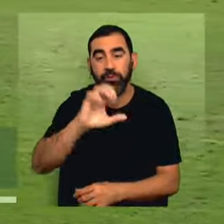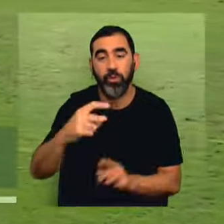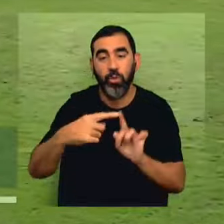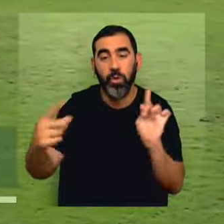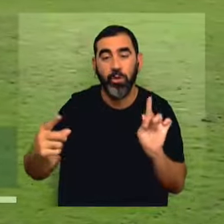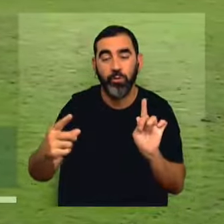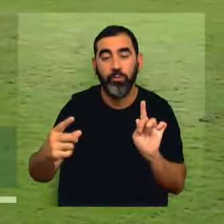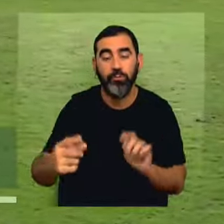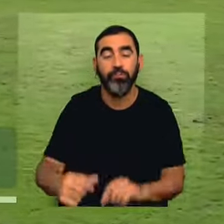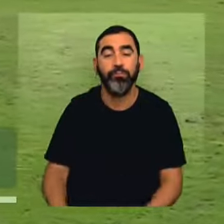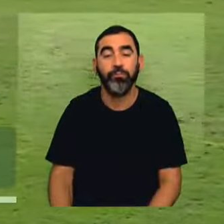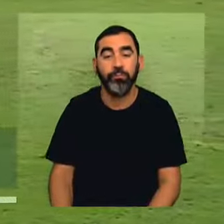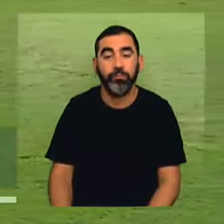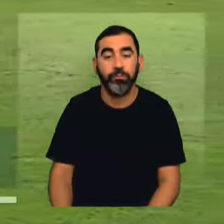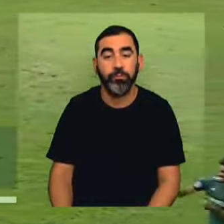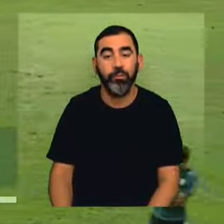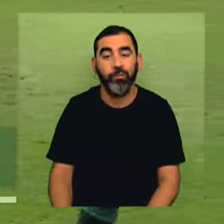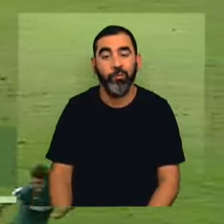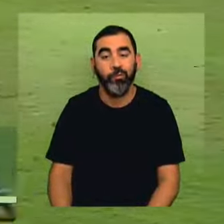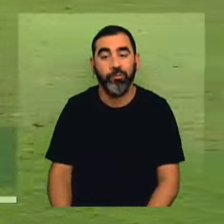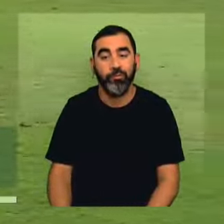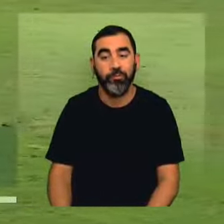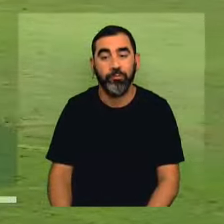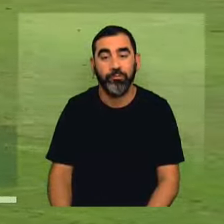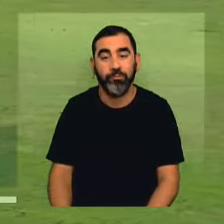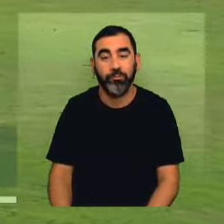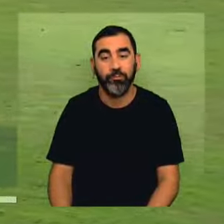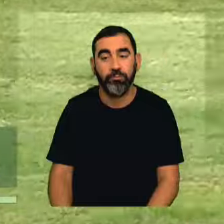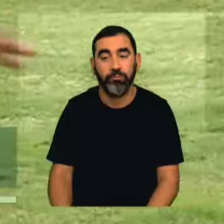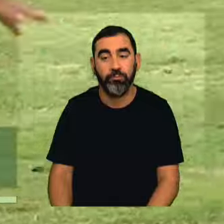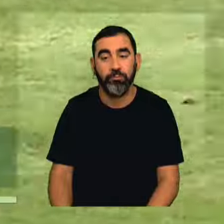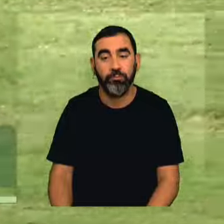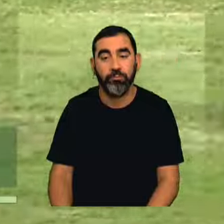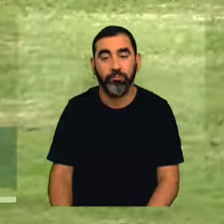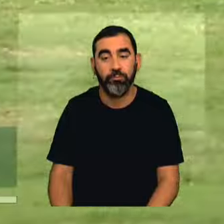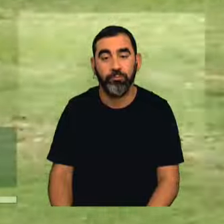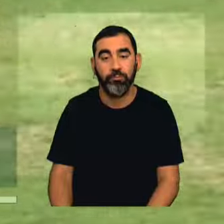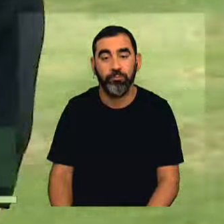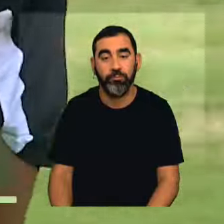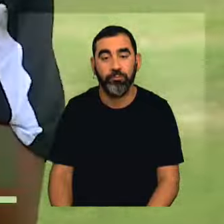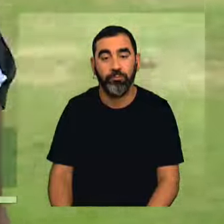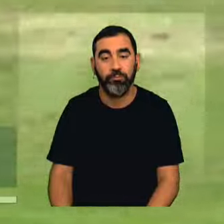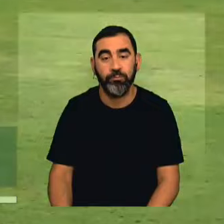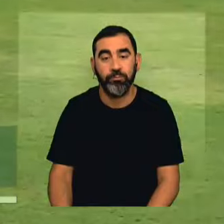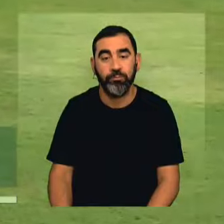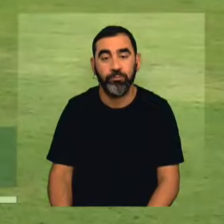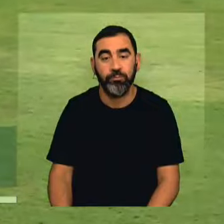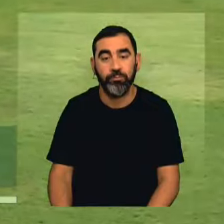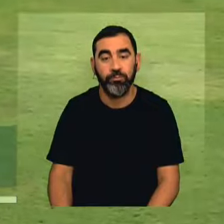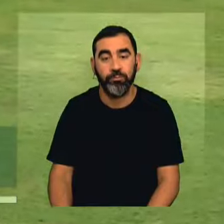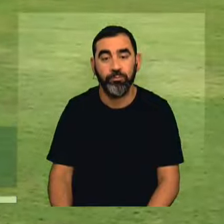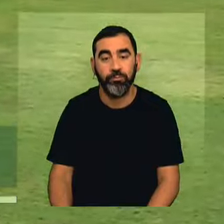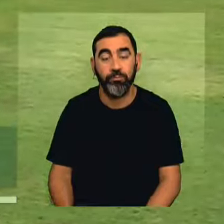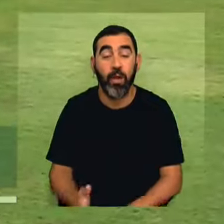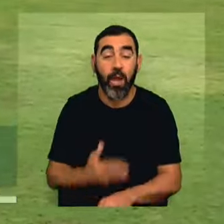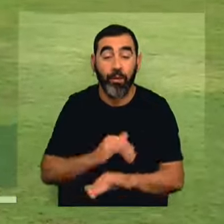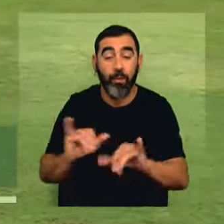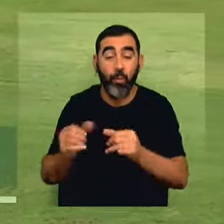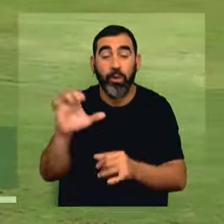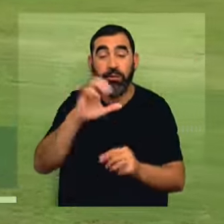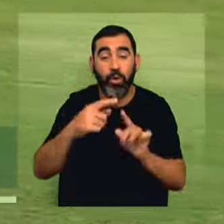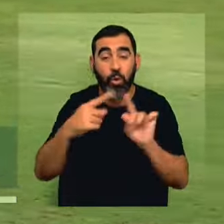largo Martín Ferreira abre la cuenta el minuto número 25 Ahí estaba el gol de uno de los futbolistas que ingresó y que pide perdón por su pasaje